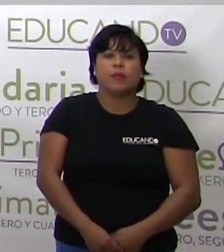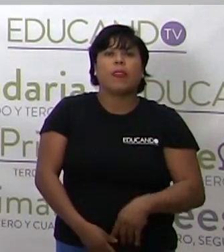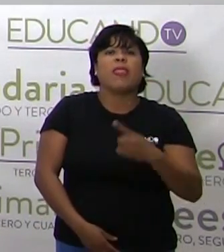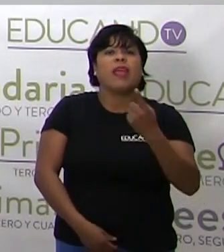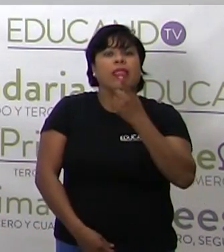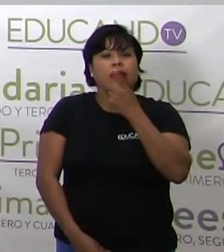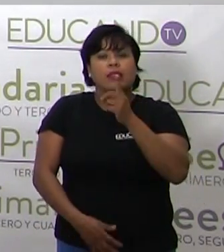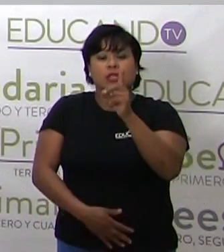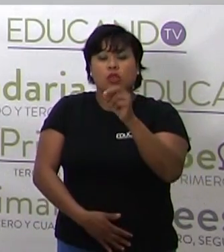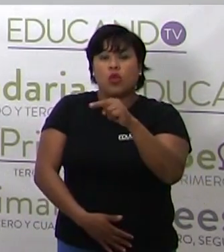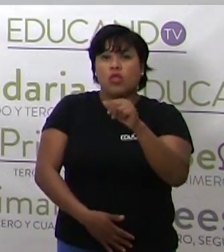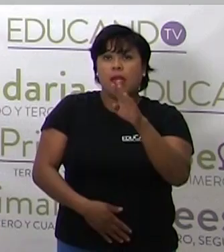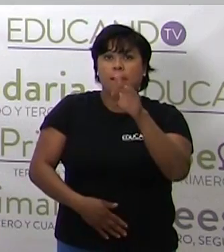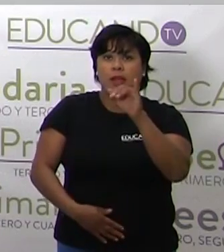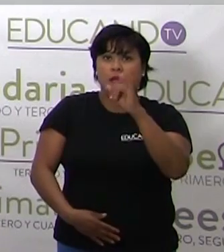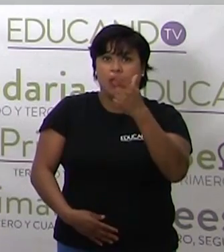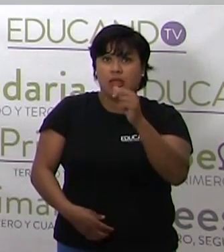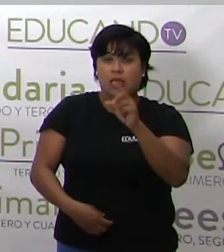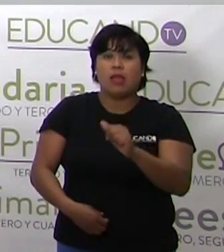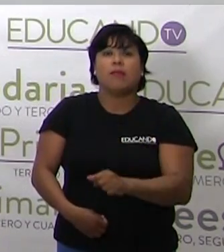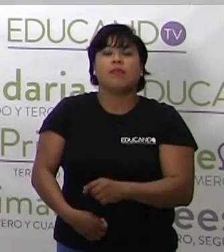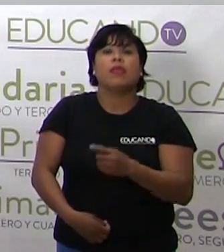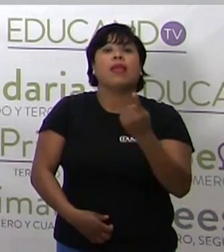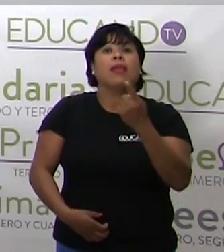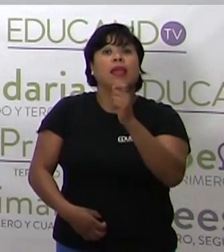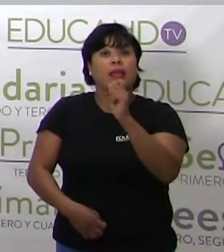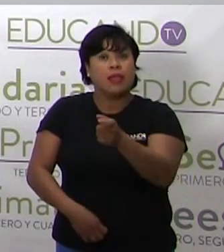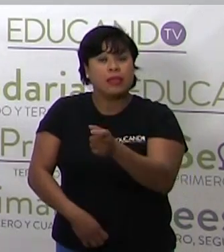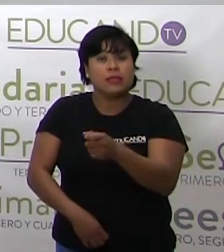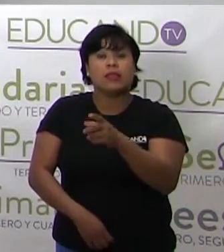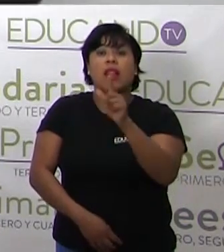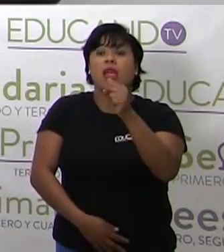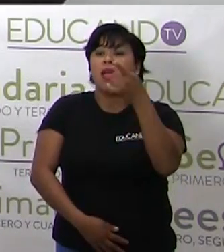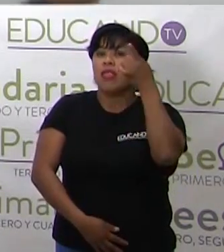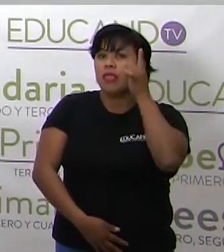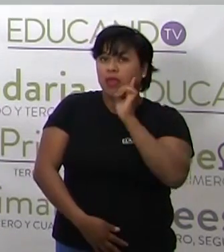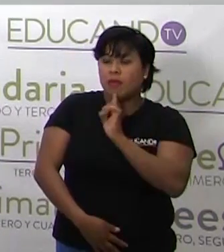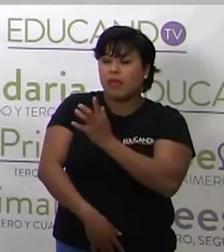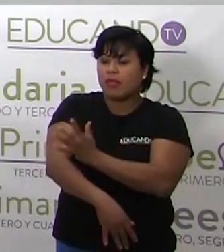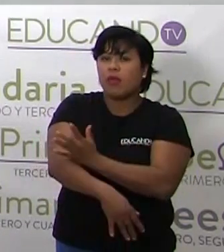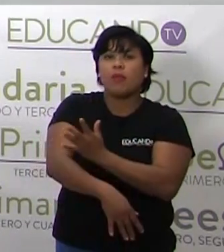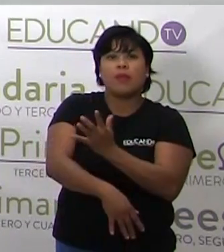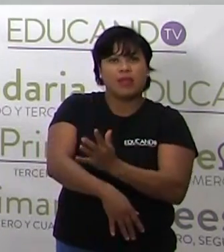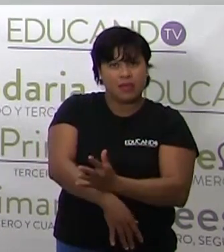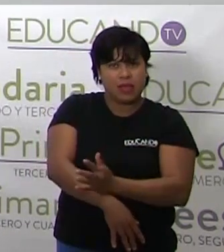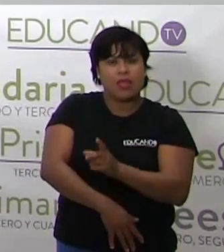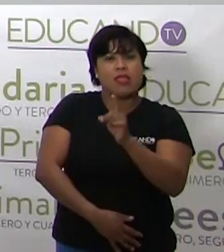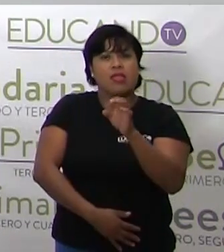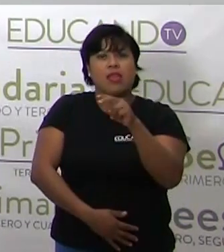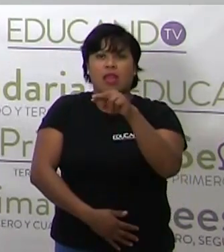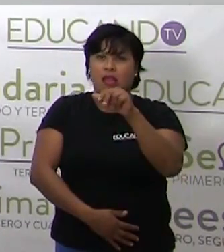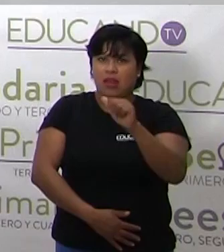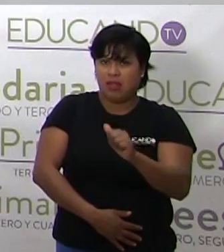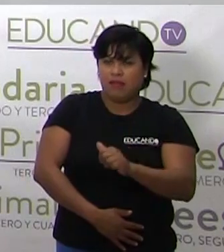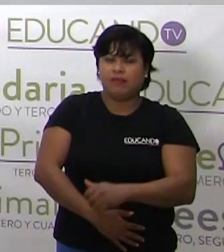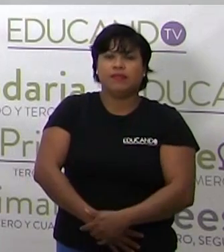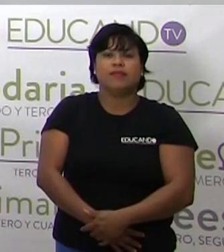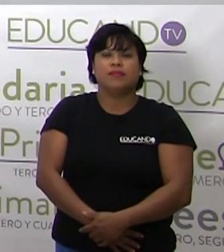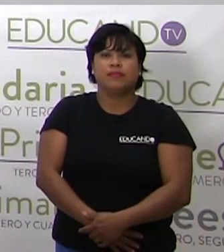se dice de doña Brígida? Que era la dama de compañía de